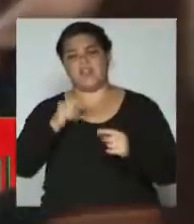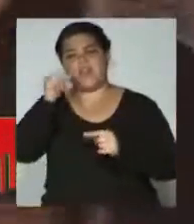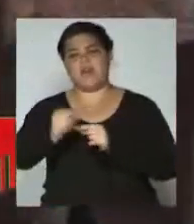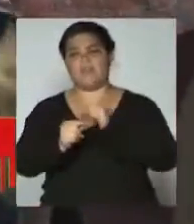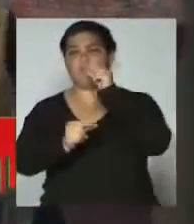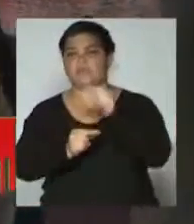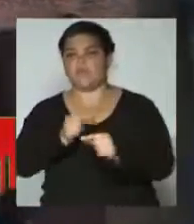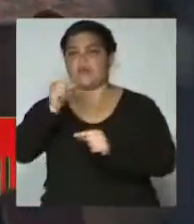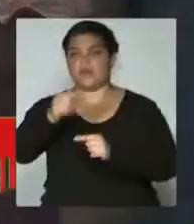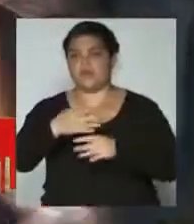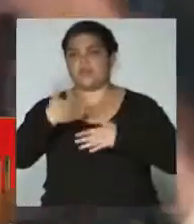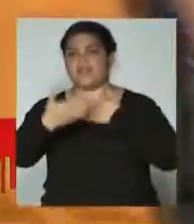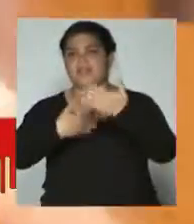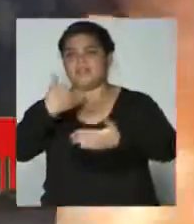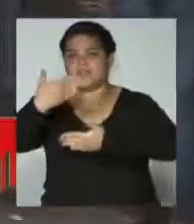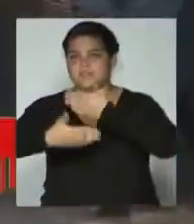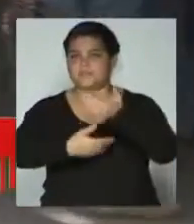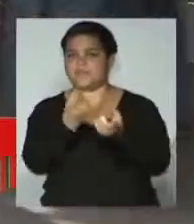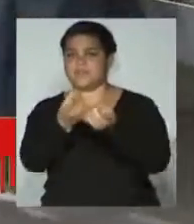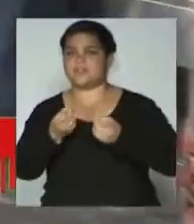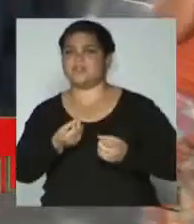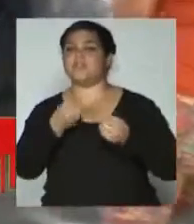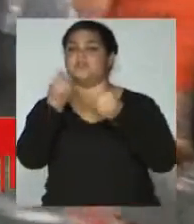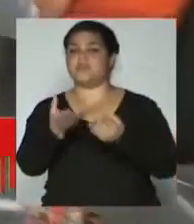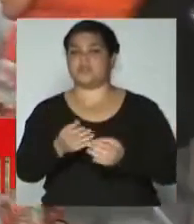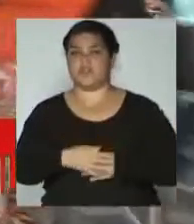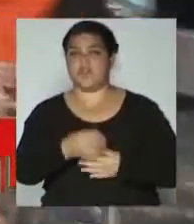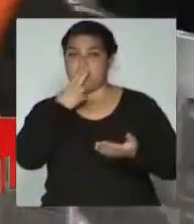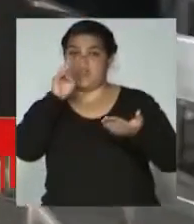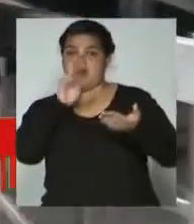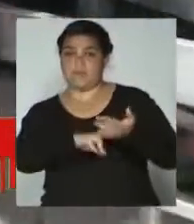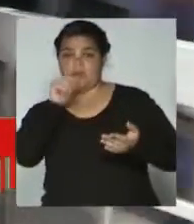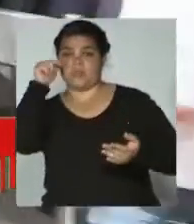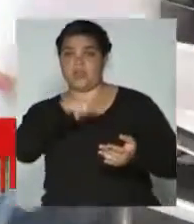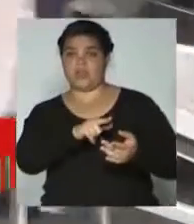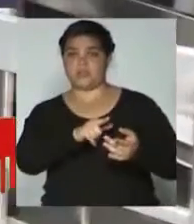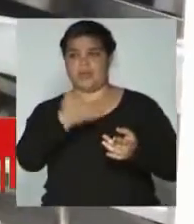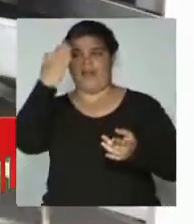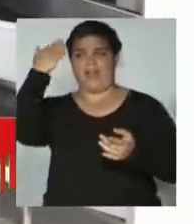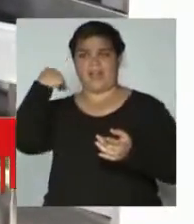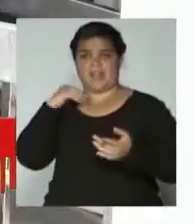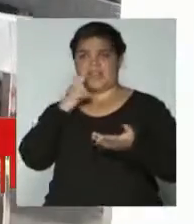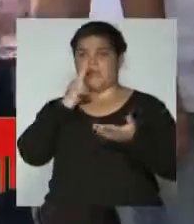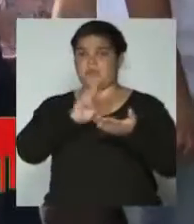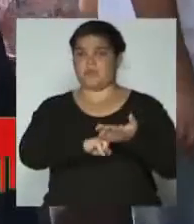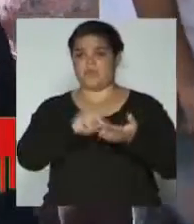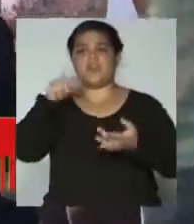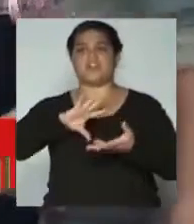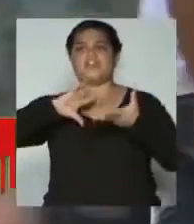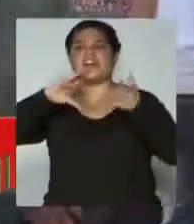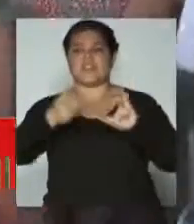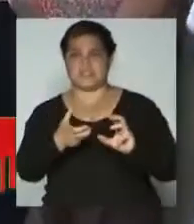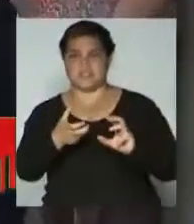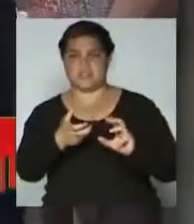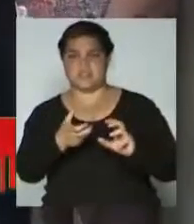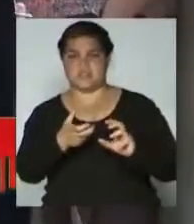evolucionando, porque, a ver, en el momento en que estos impuestos se instalaron, eran periodos de crisis. Claro.